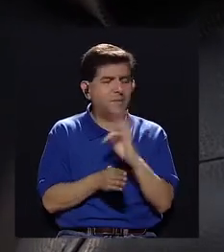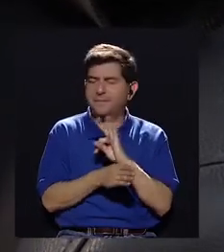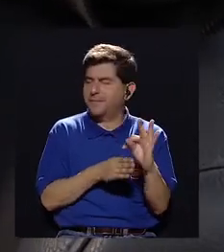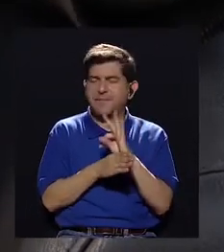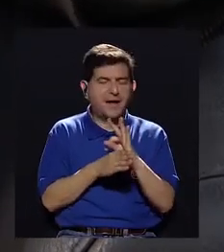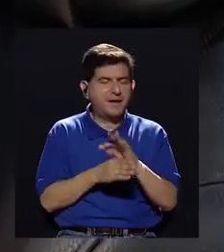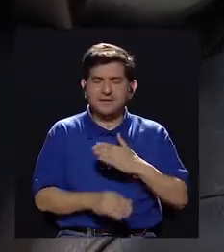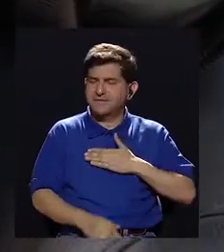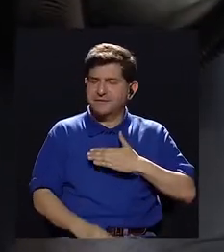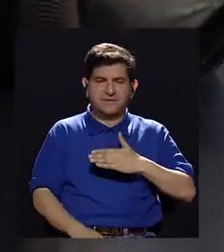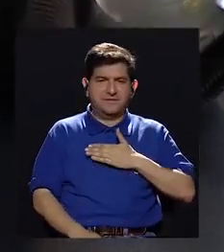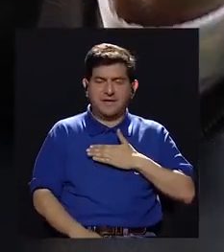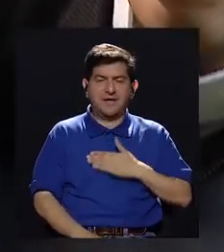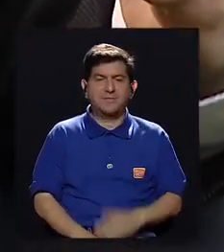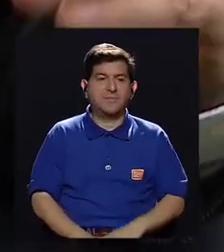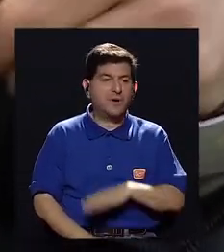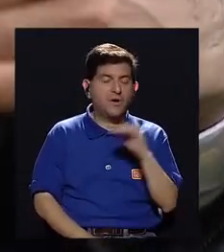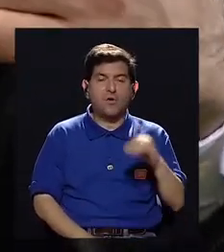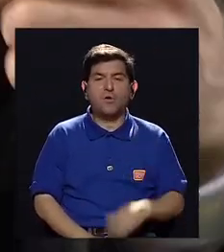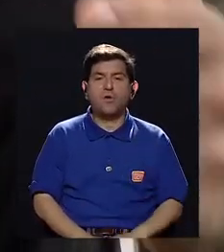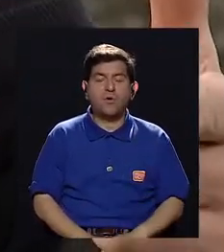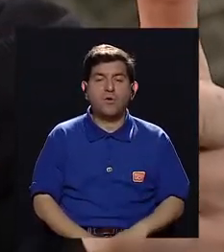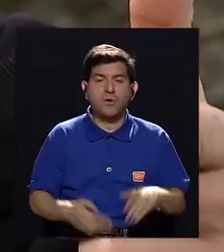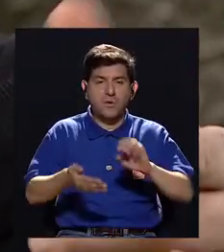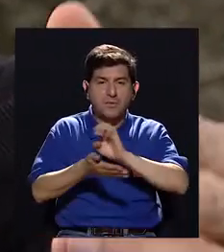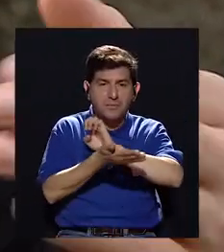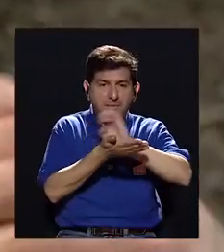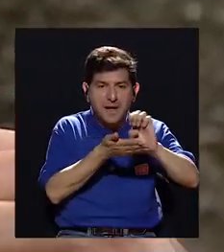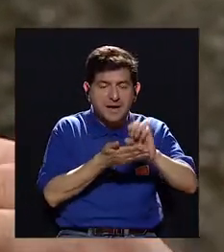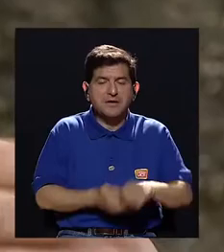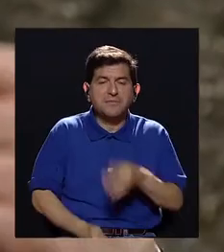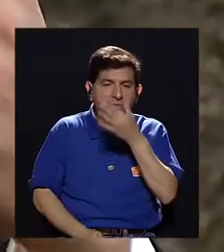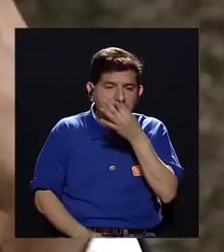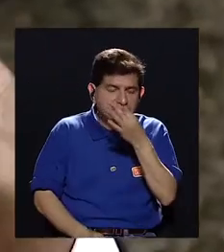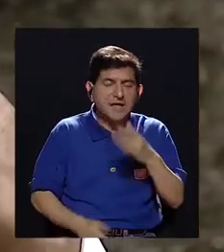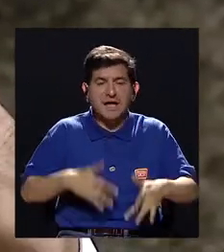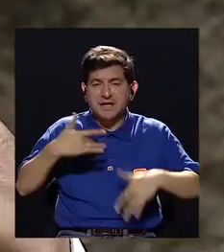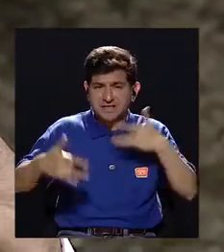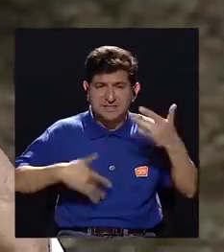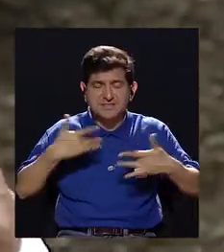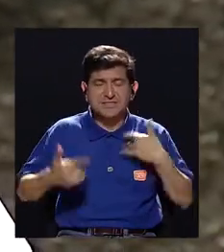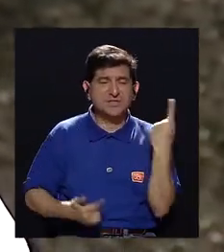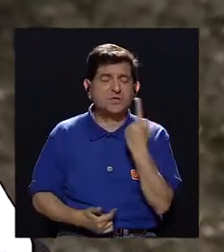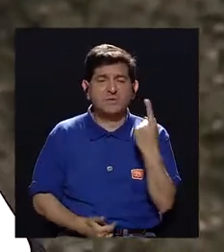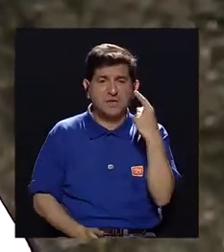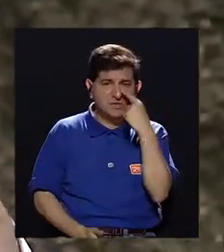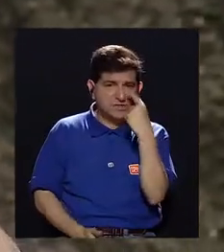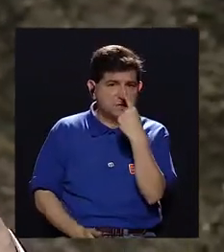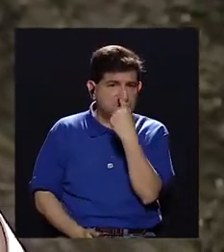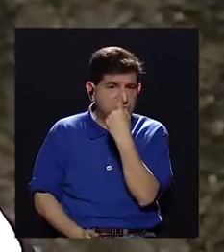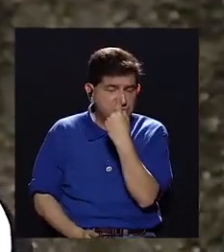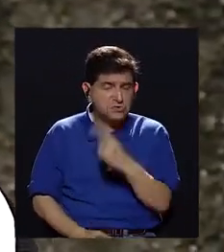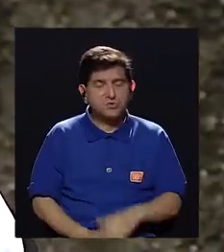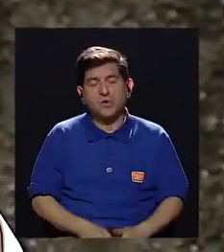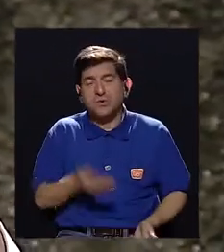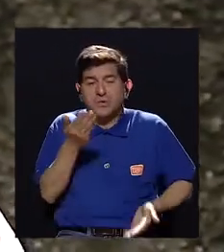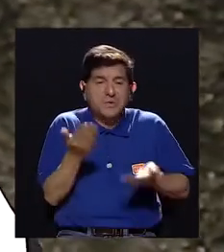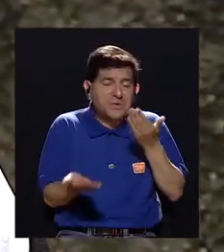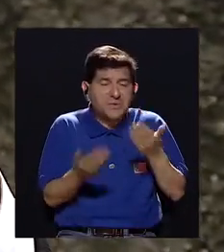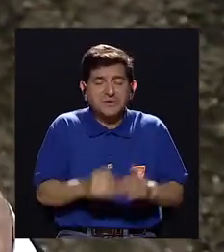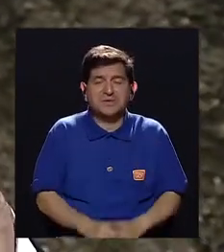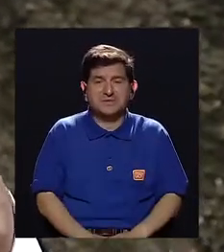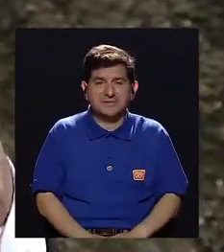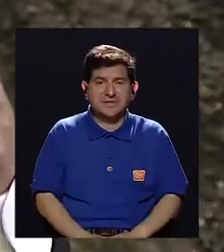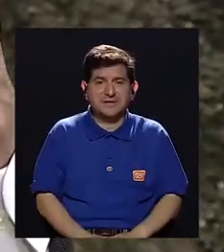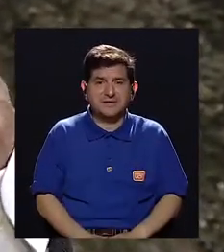del tratamiento del asma. Medicamentos como antihistamínicos son parte de alivio de síntomas nasales, prurito nasal, descarga